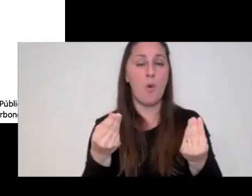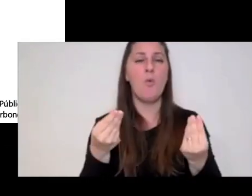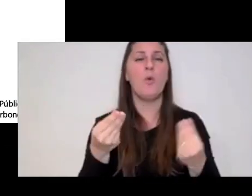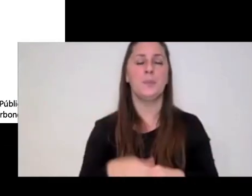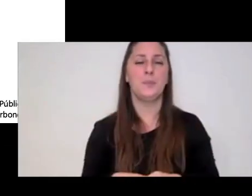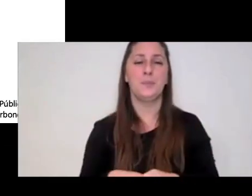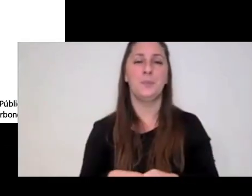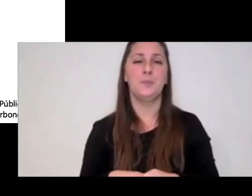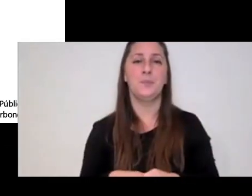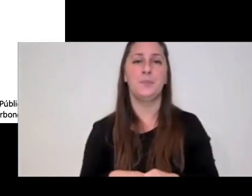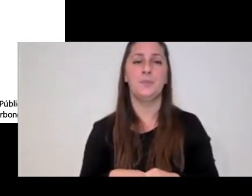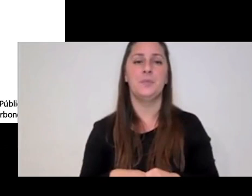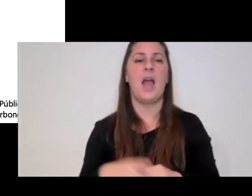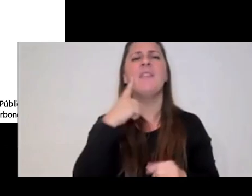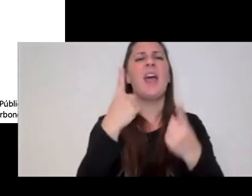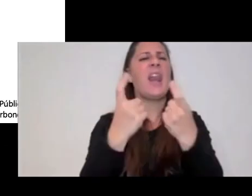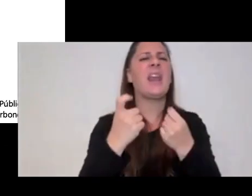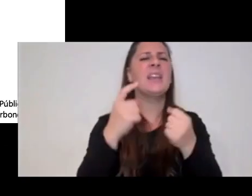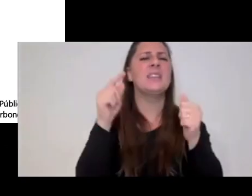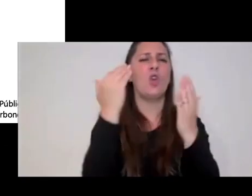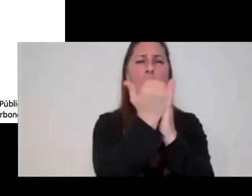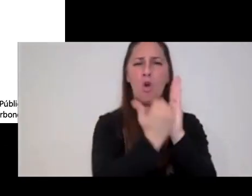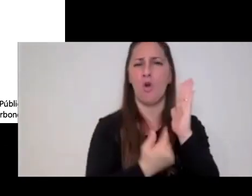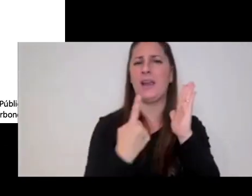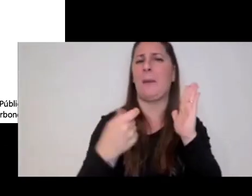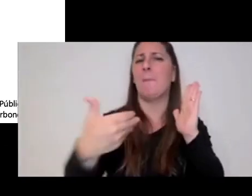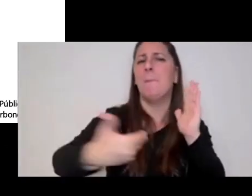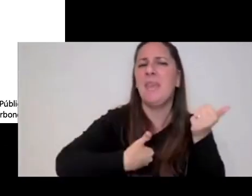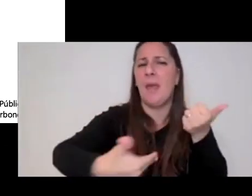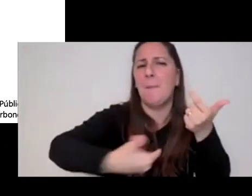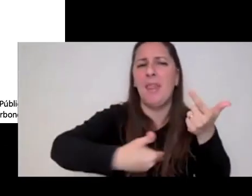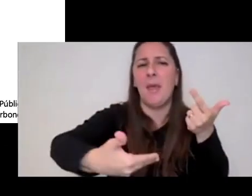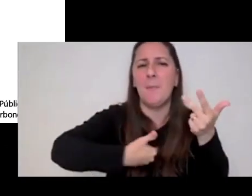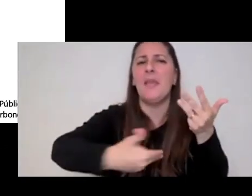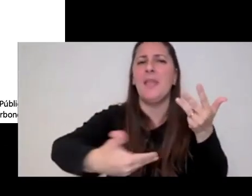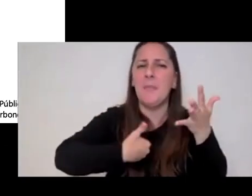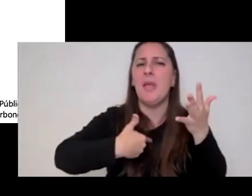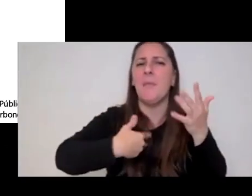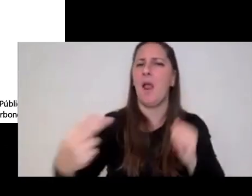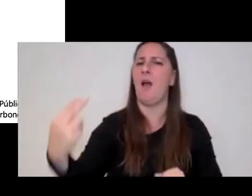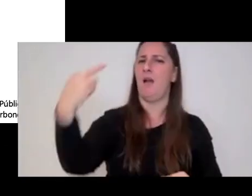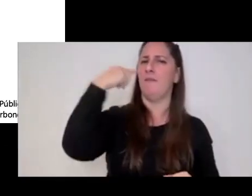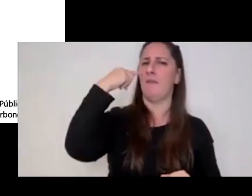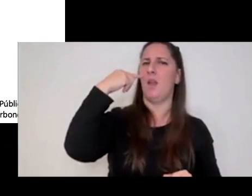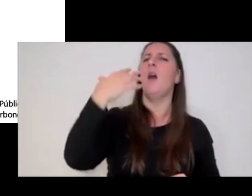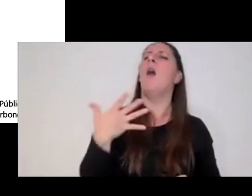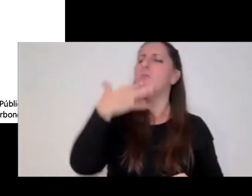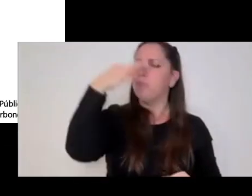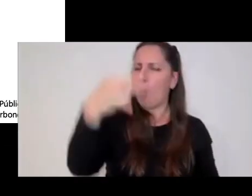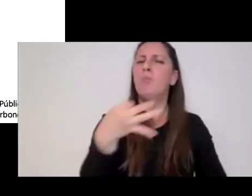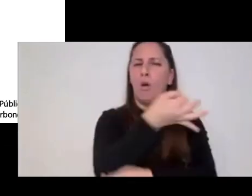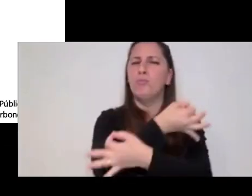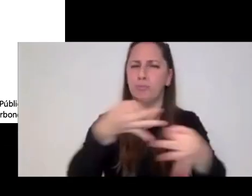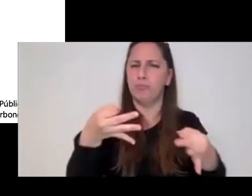los requisitos de la norma. ¿Qué nos va a estar pidiendo para considerar que el contribuyente ha cumplido con la norma? Una cosa que